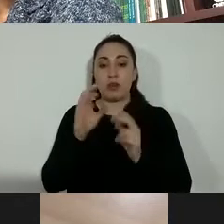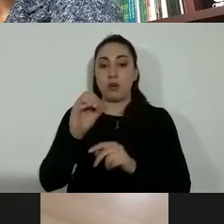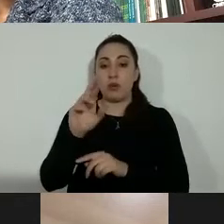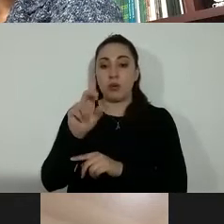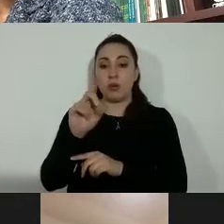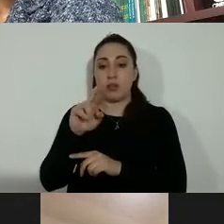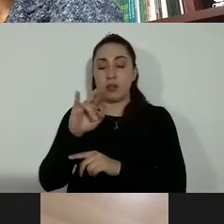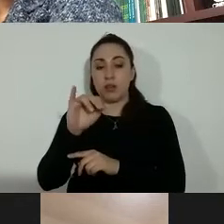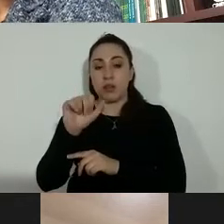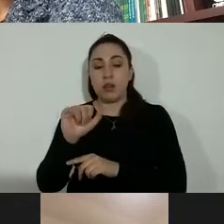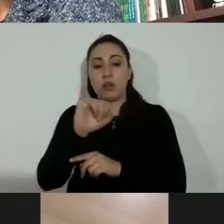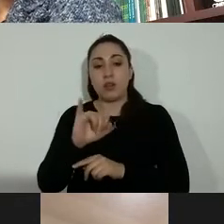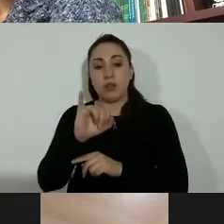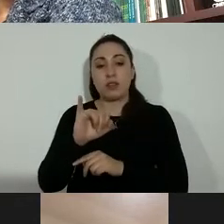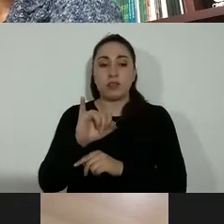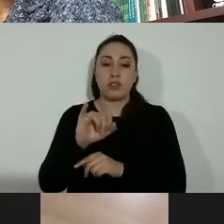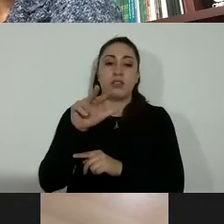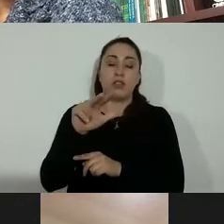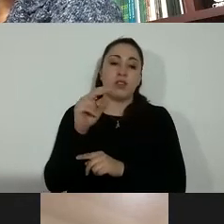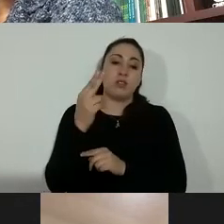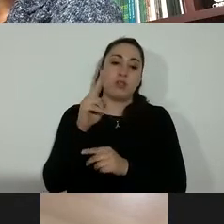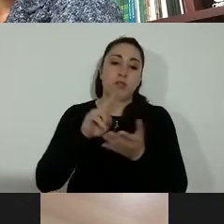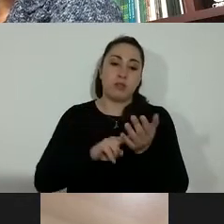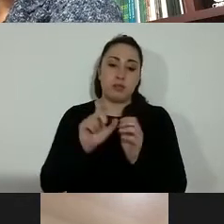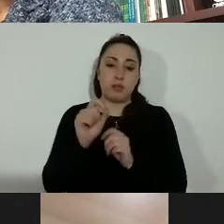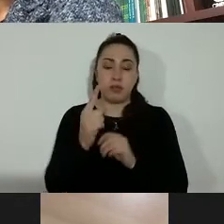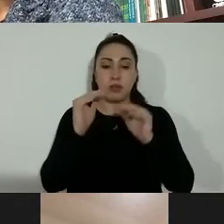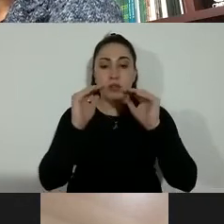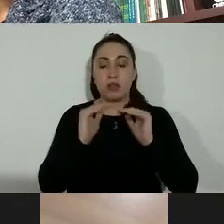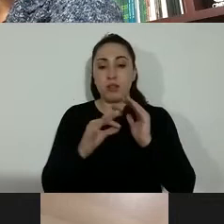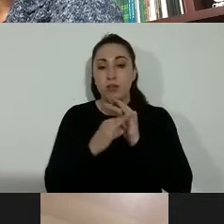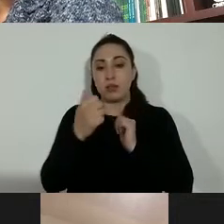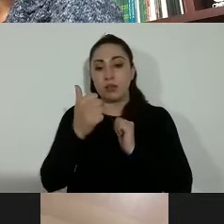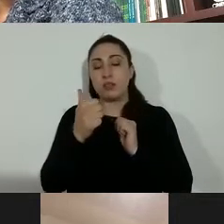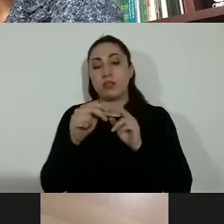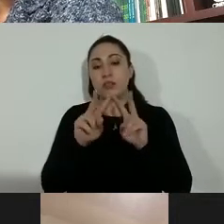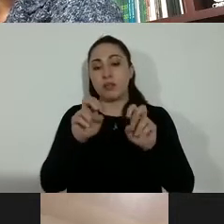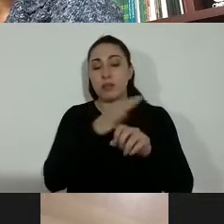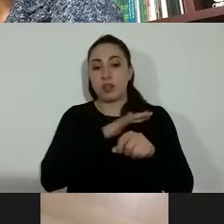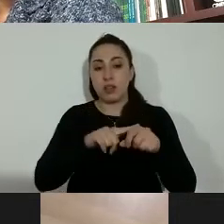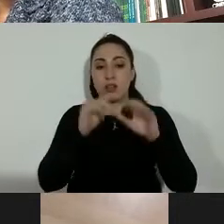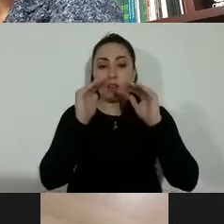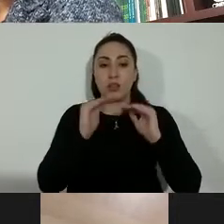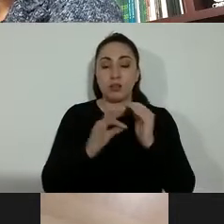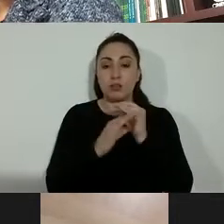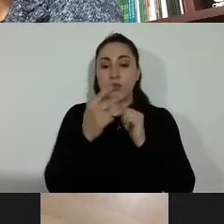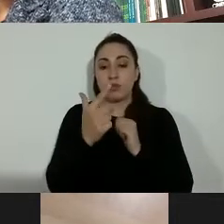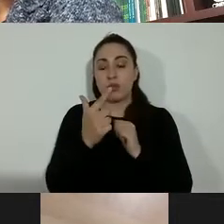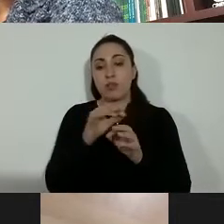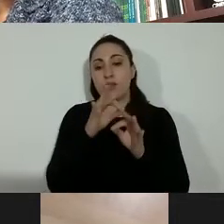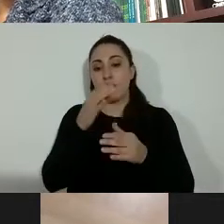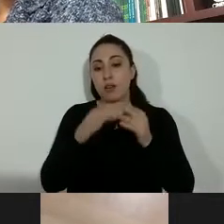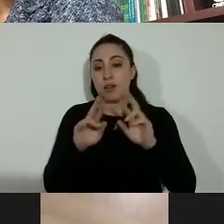en curso. 5. Asuntos generales. 6. Clausura. Cumplida su instrucción, diputado presidente.